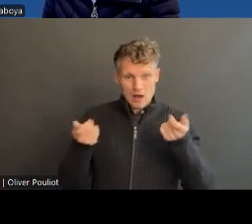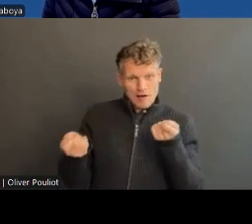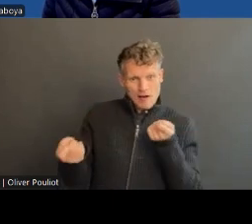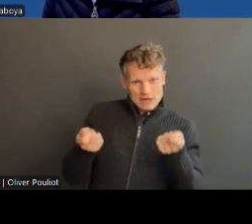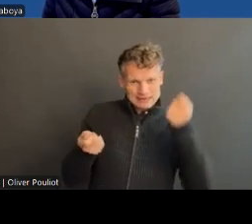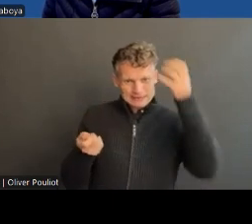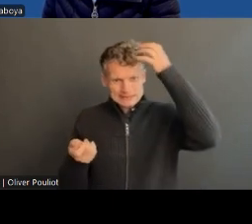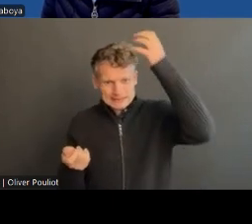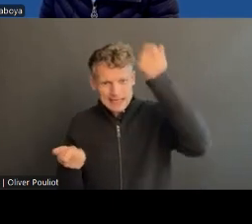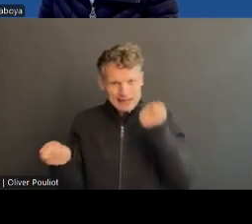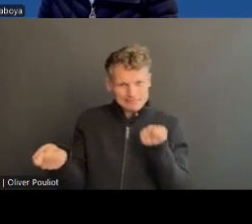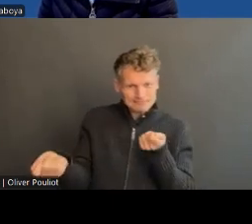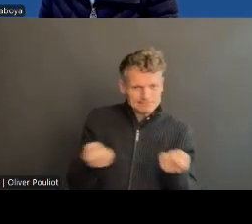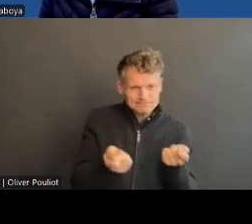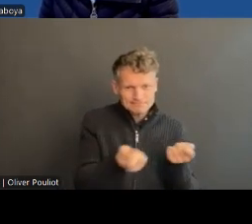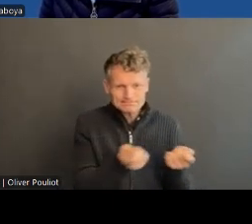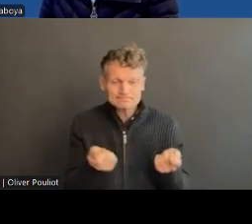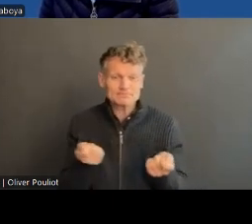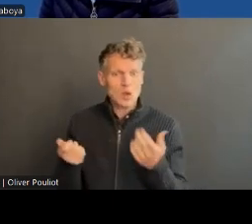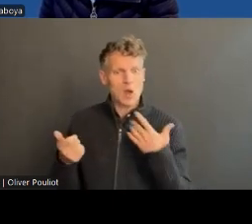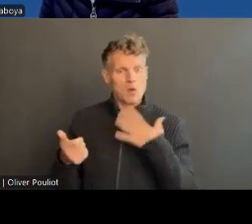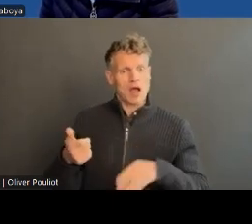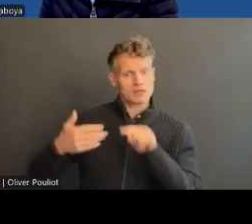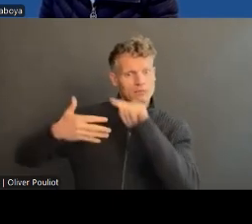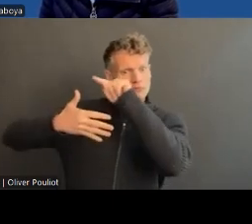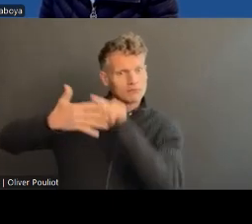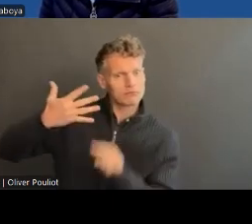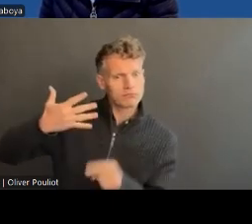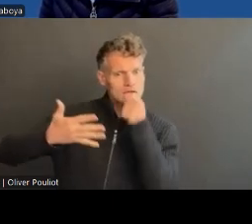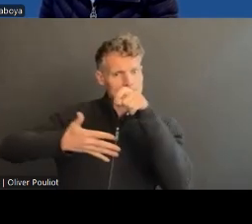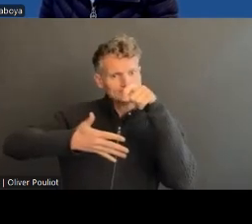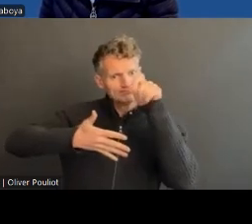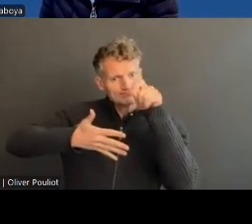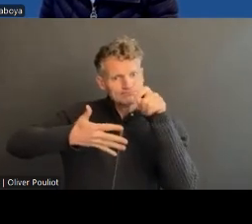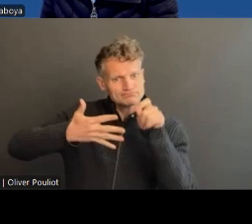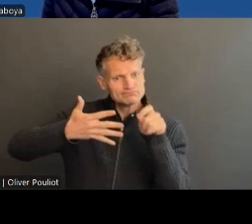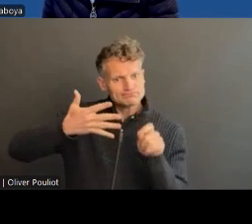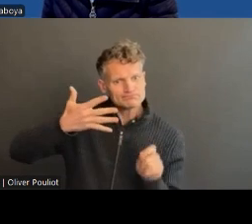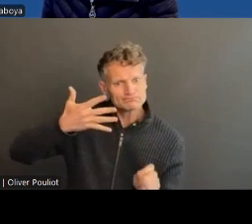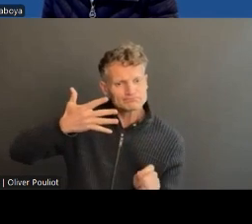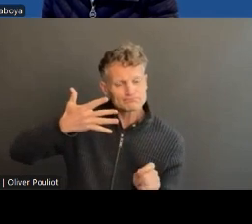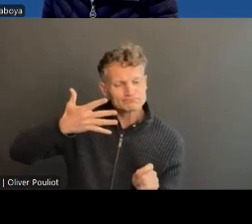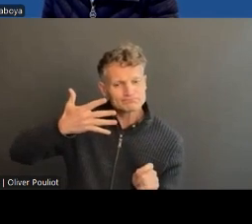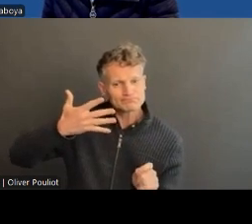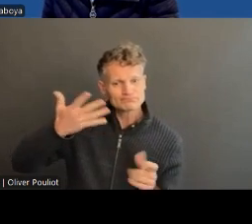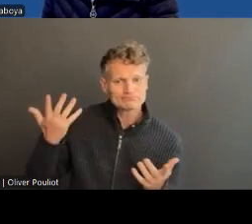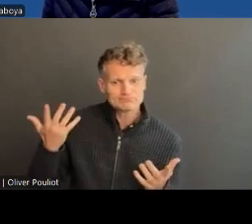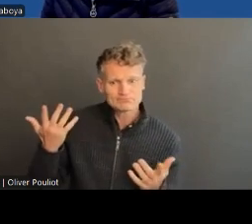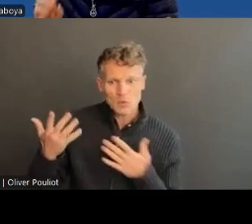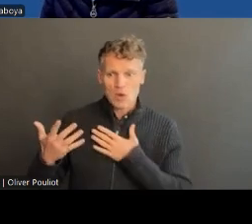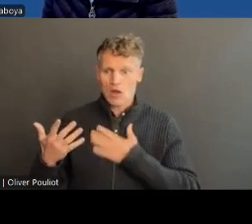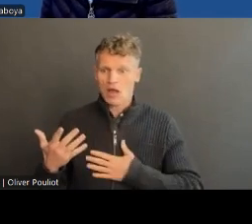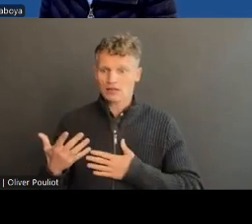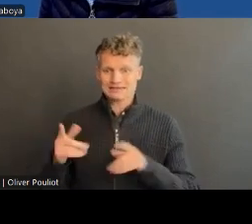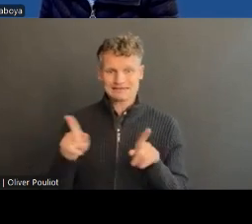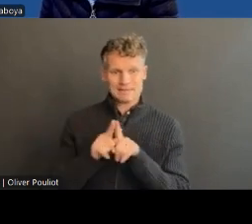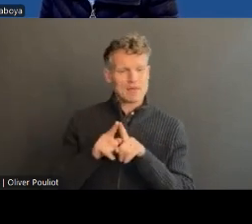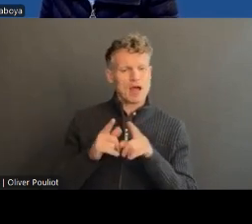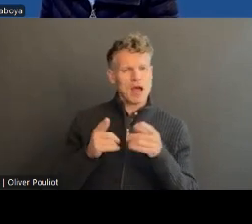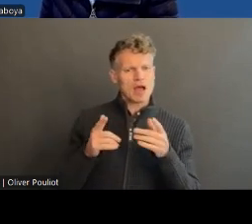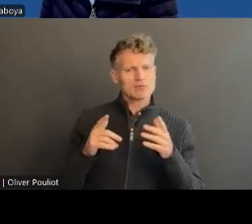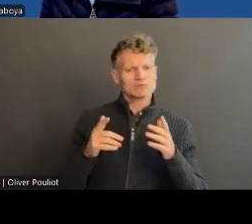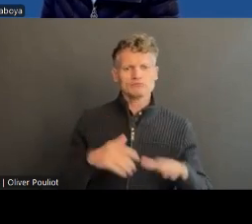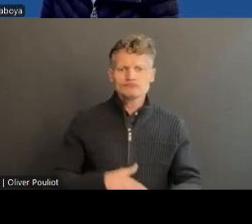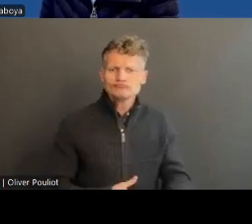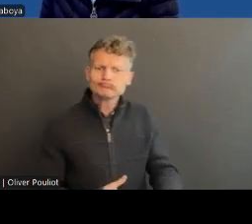la eliminación y los objetivos de eliminación con los componentes adicionales que se concentran en las intervenciones a lo largo del curso de la